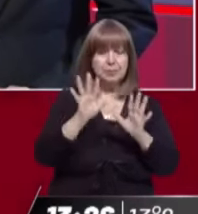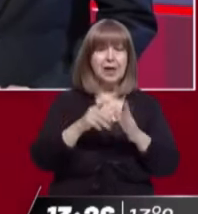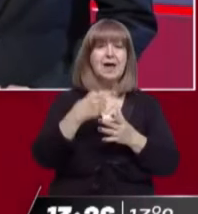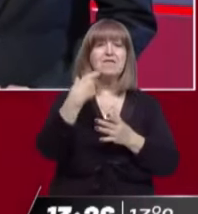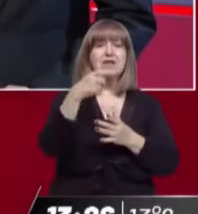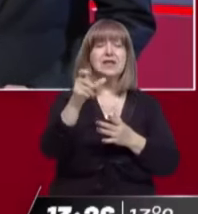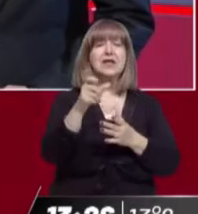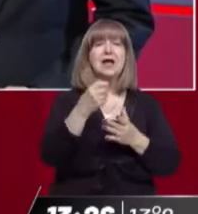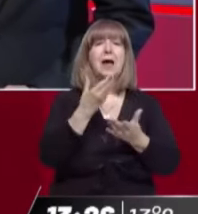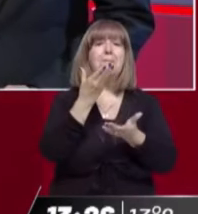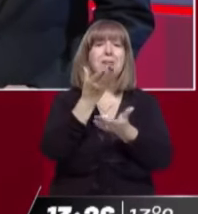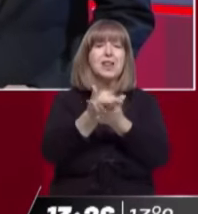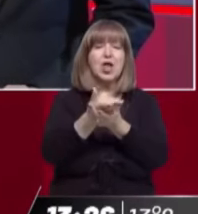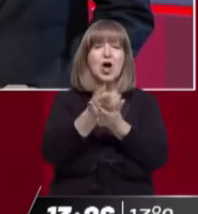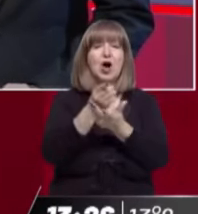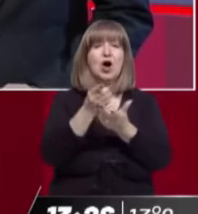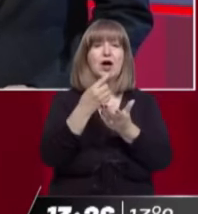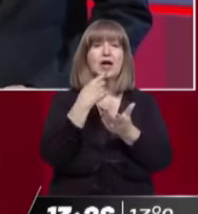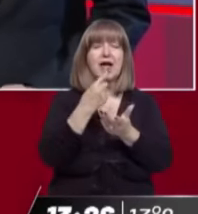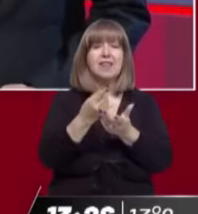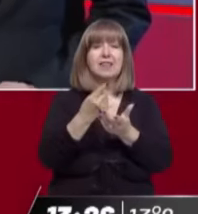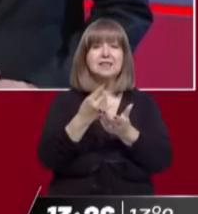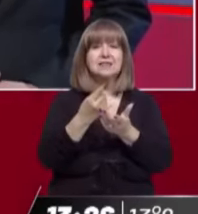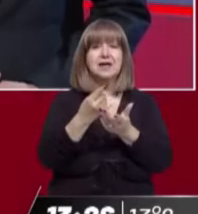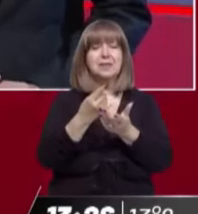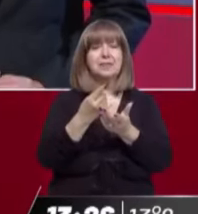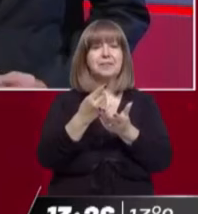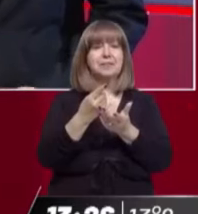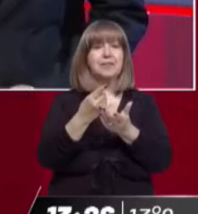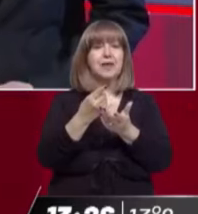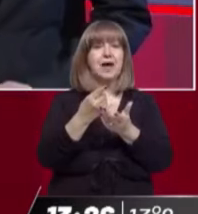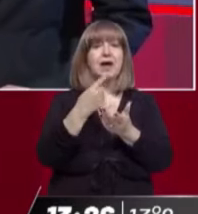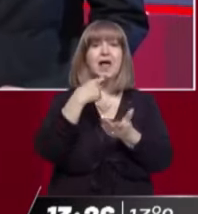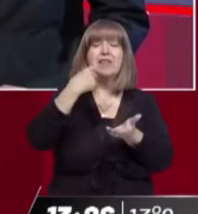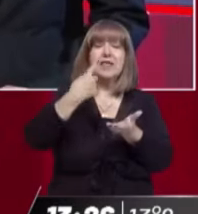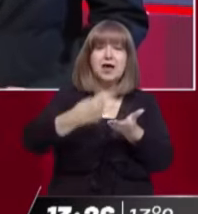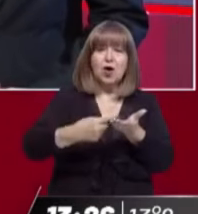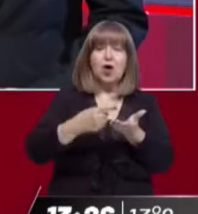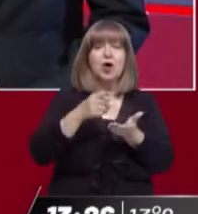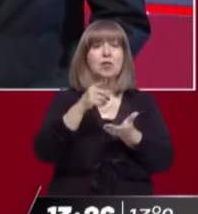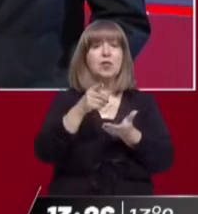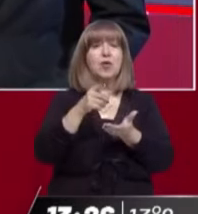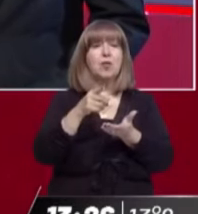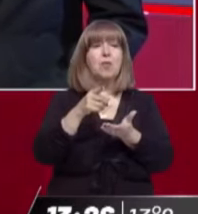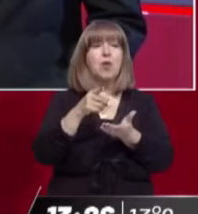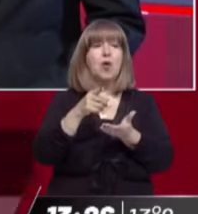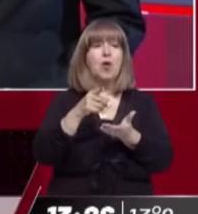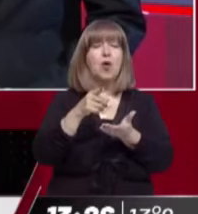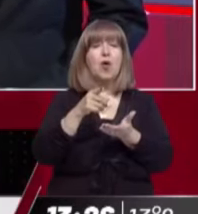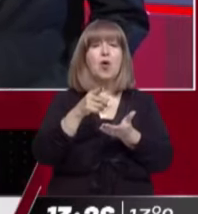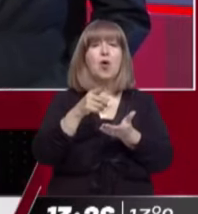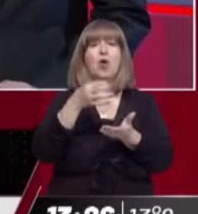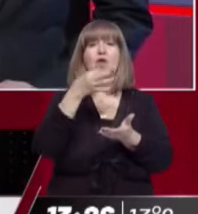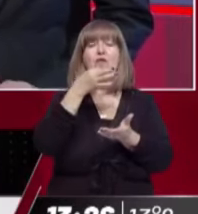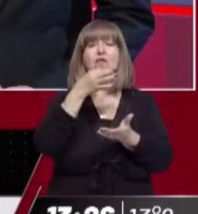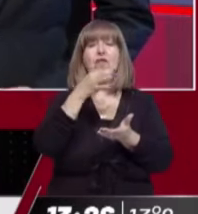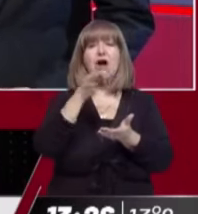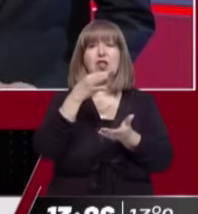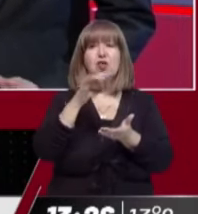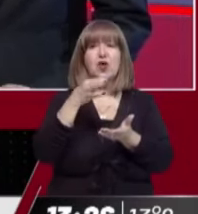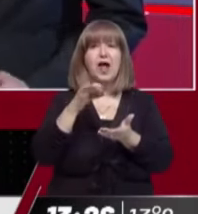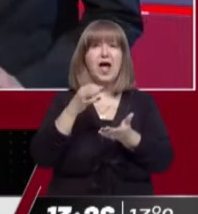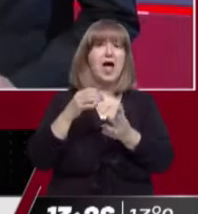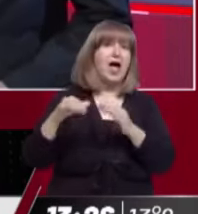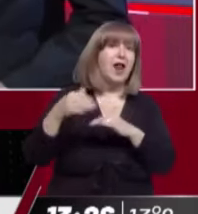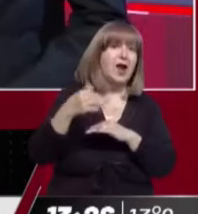a ChatGPT que actúe, le dio un prompt, como se dice, que es una instrucción, y le dijo que actúe como si fuera un verdulero porteño. Miren lo que hizo y